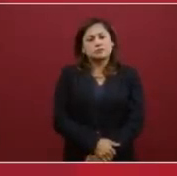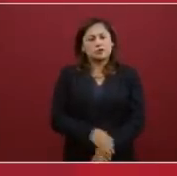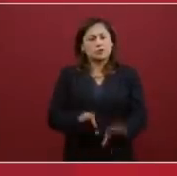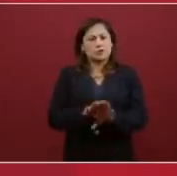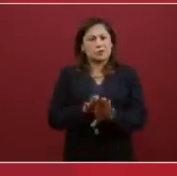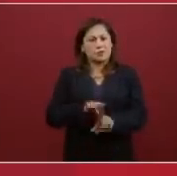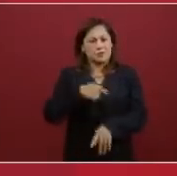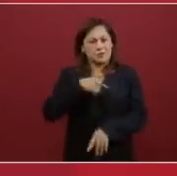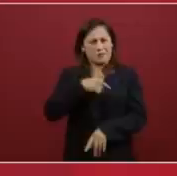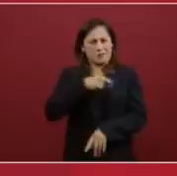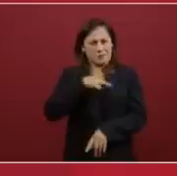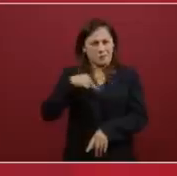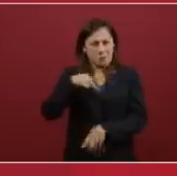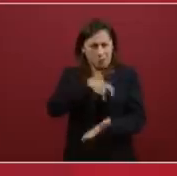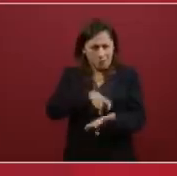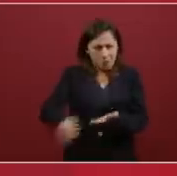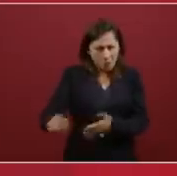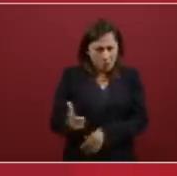armamento.